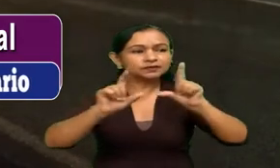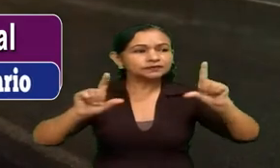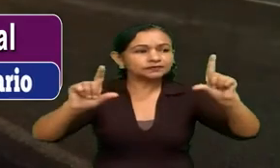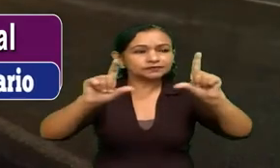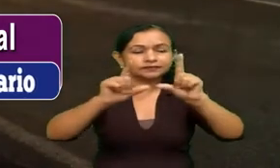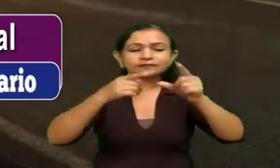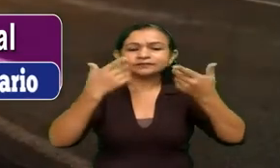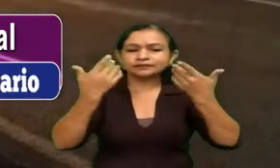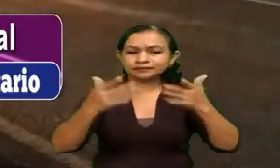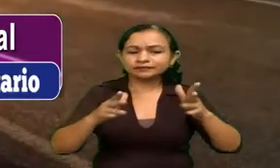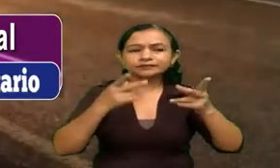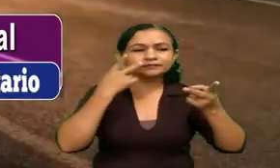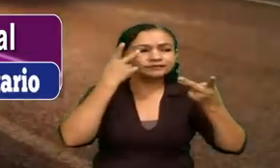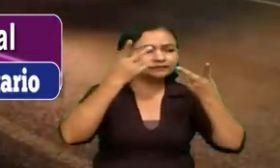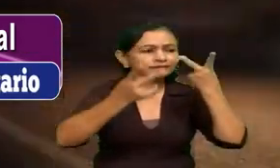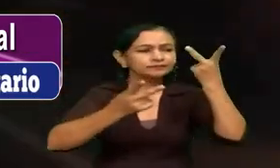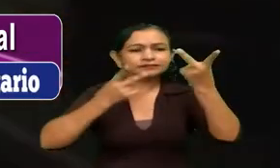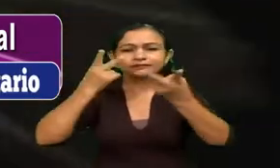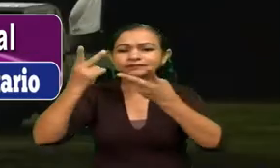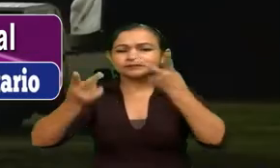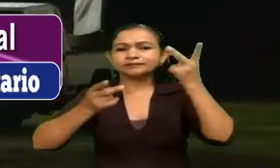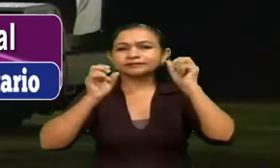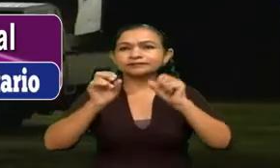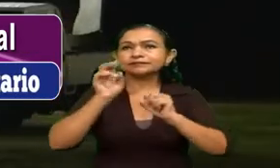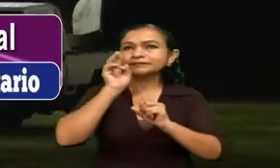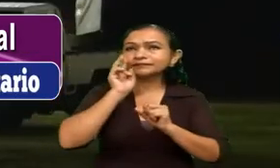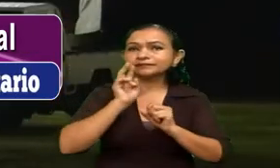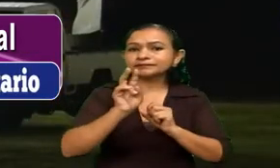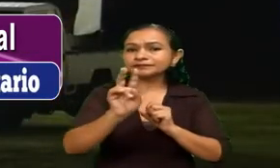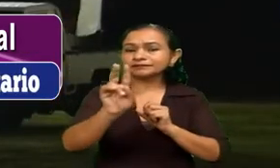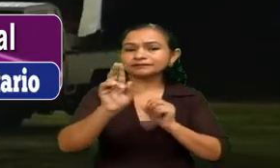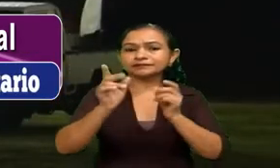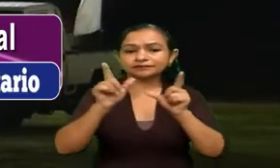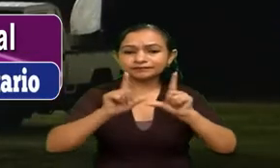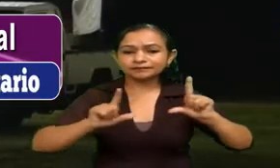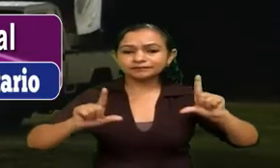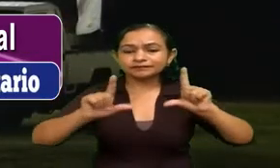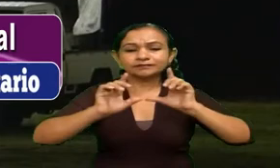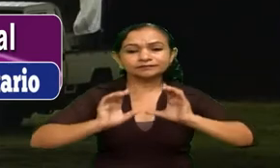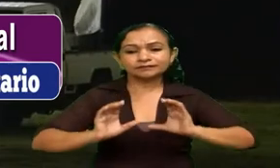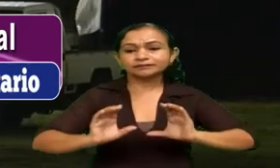Hemos visitado comunidades, ahí podemos ver las avenidas, las calles